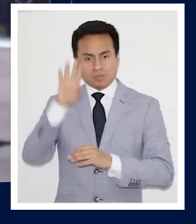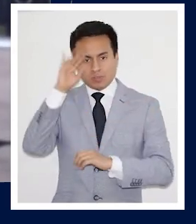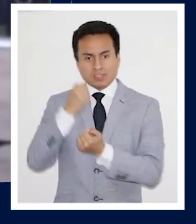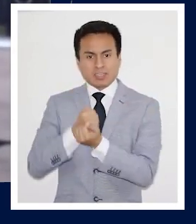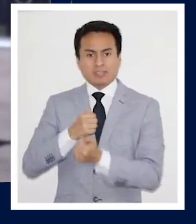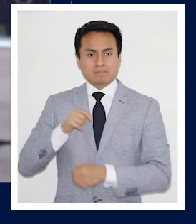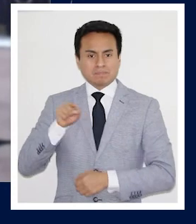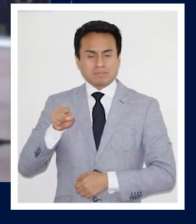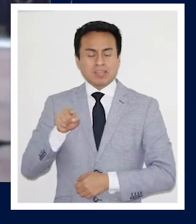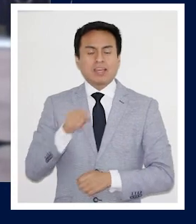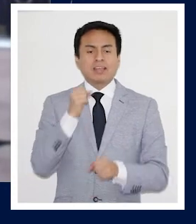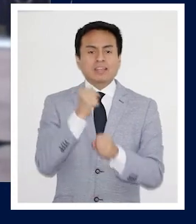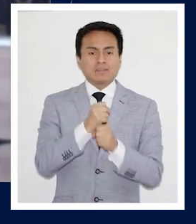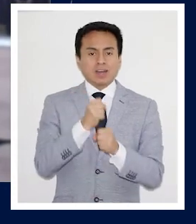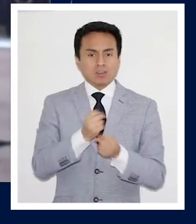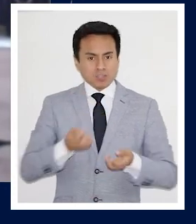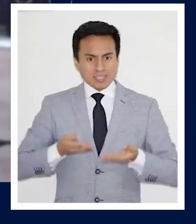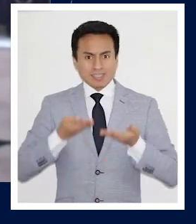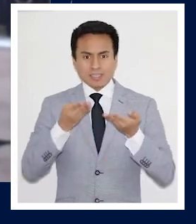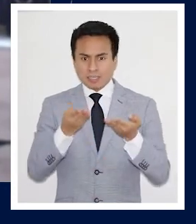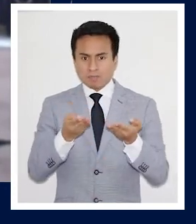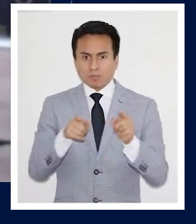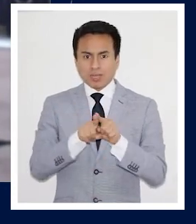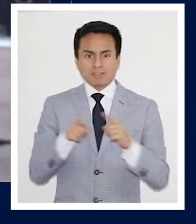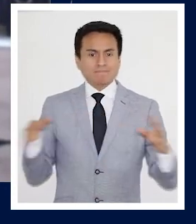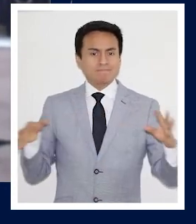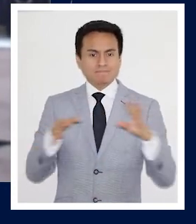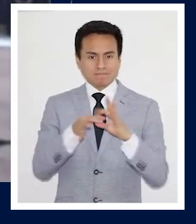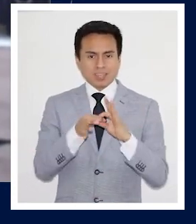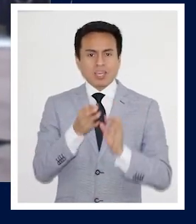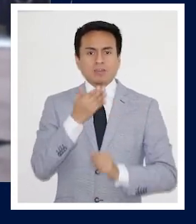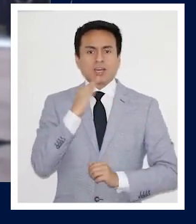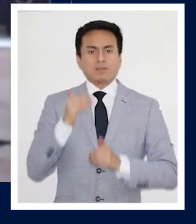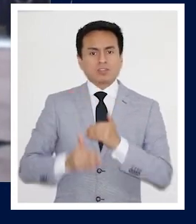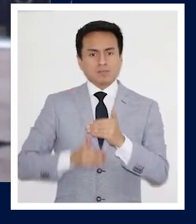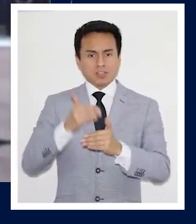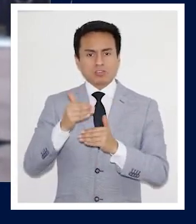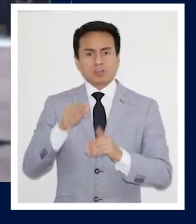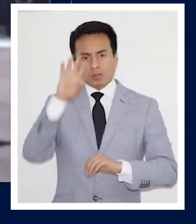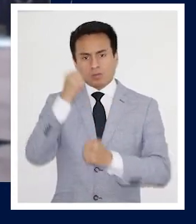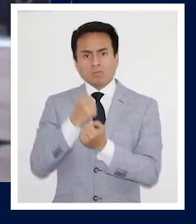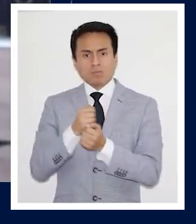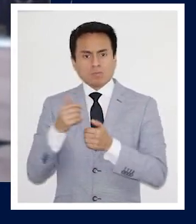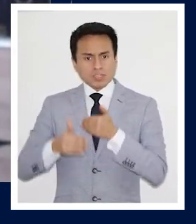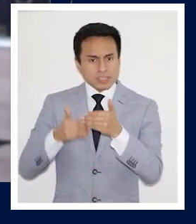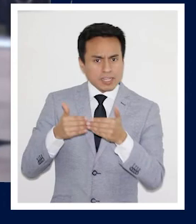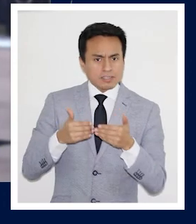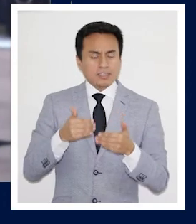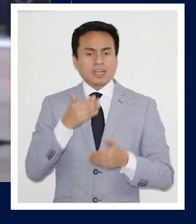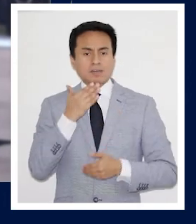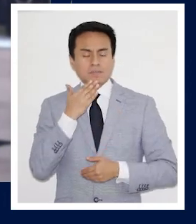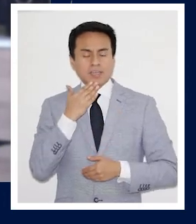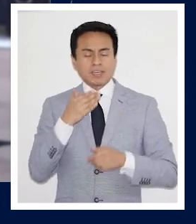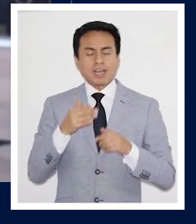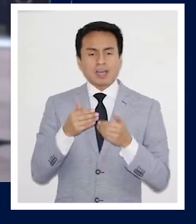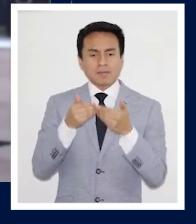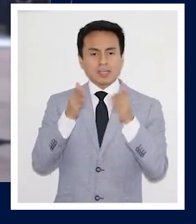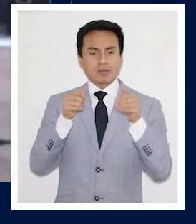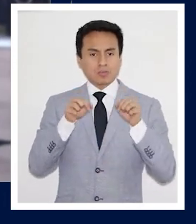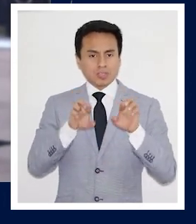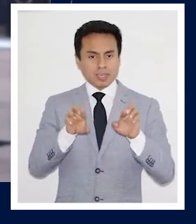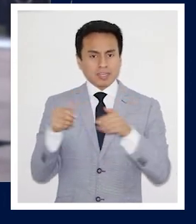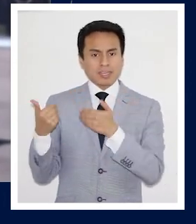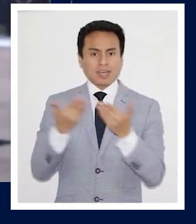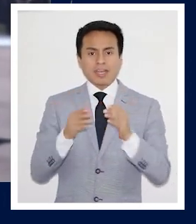esa institución policial. Este trabajo ha servido para estrechar lazos y mejorar procedimientos policiales. Asimismo, ha abierto